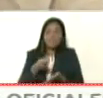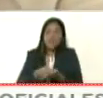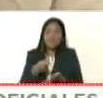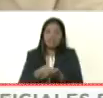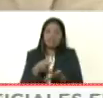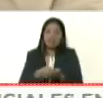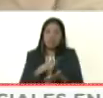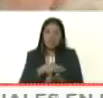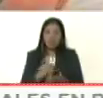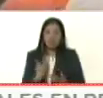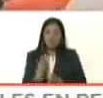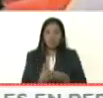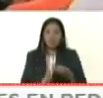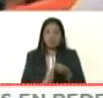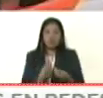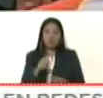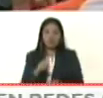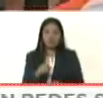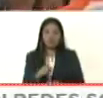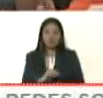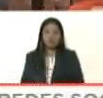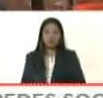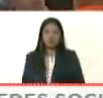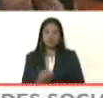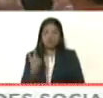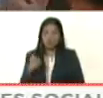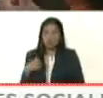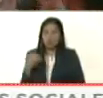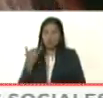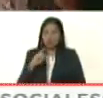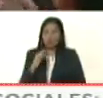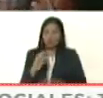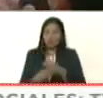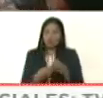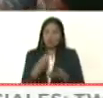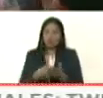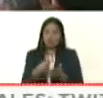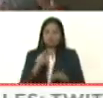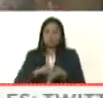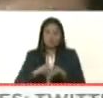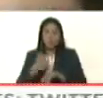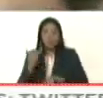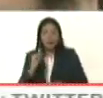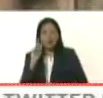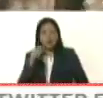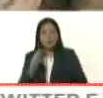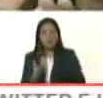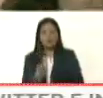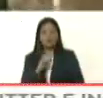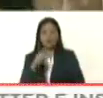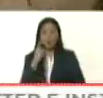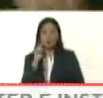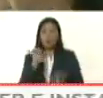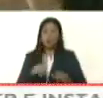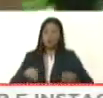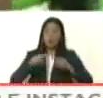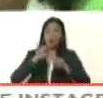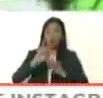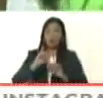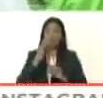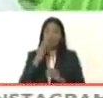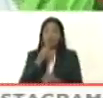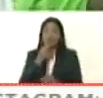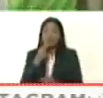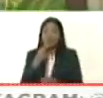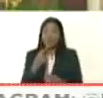quiero hacerlo. Hay los recursos, tenemos el tiempo para hacerlo. Igualmente, miren, bien bonito